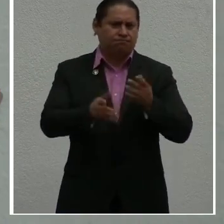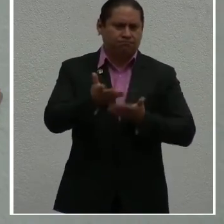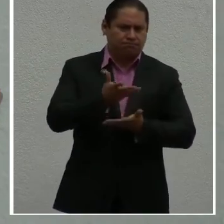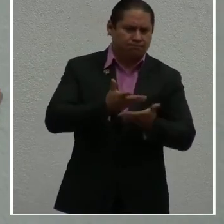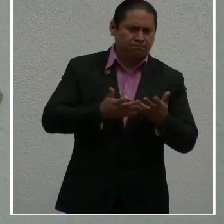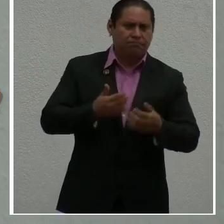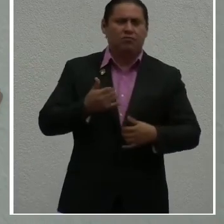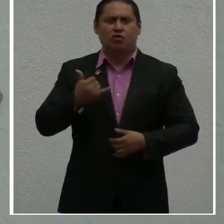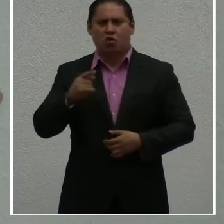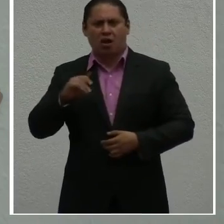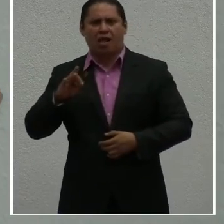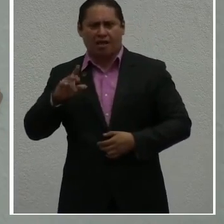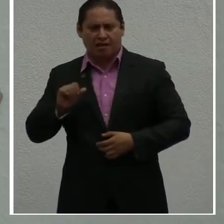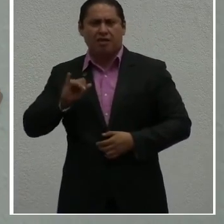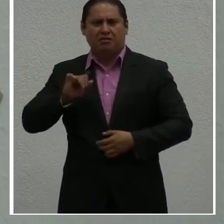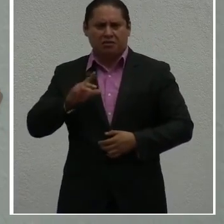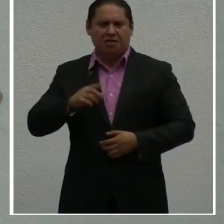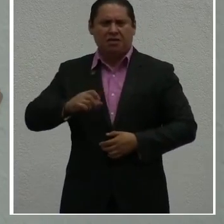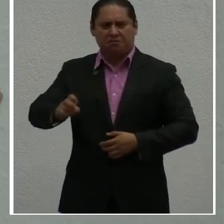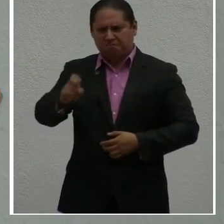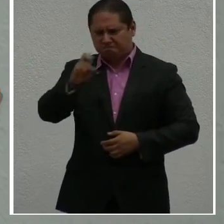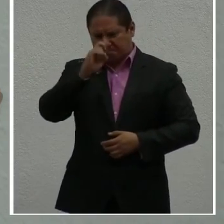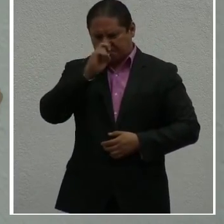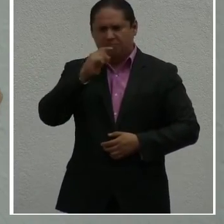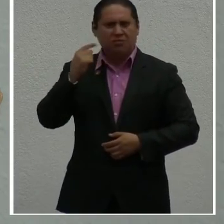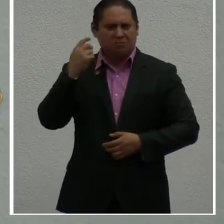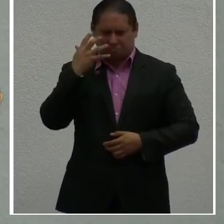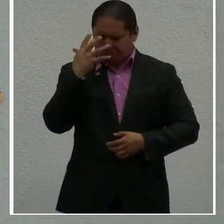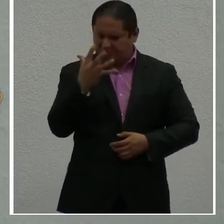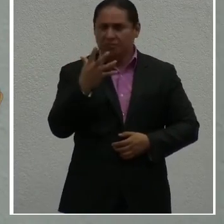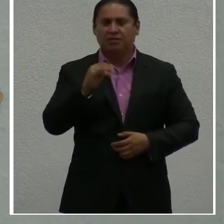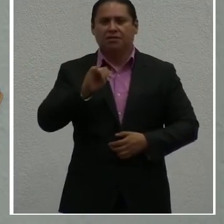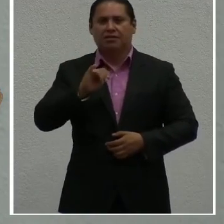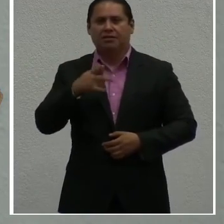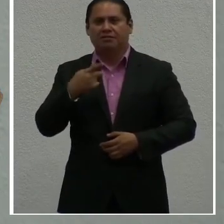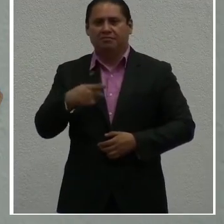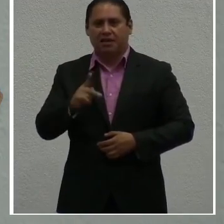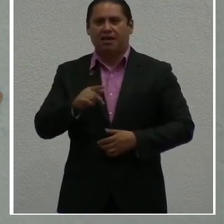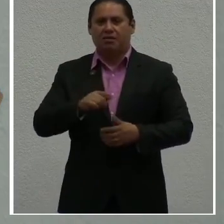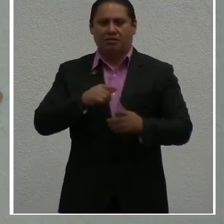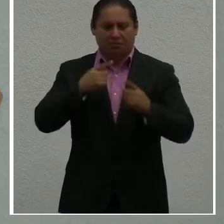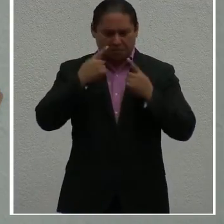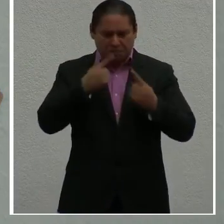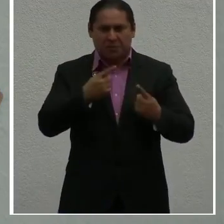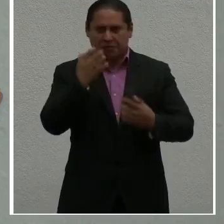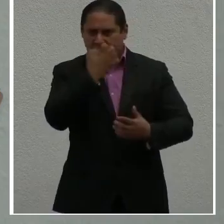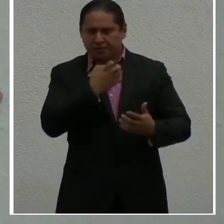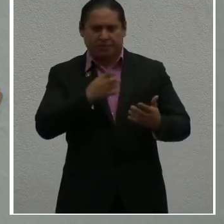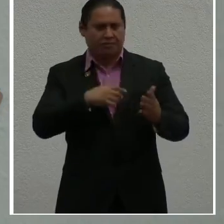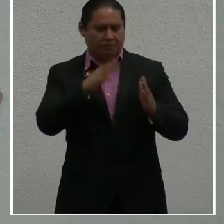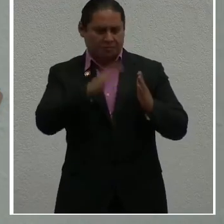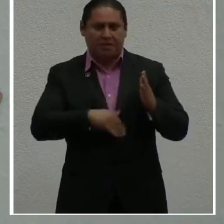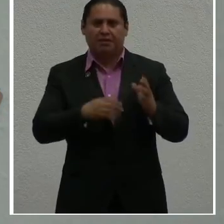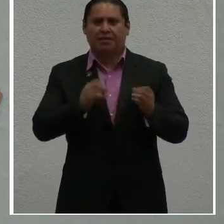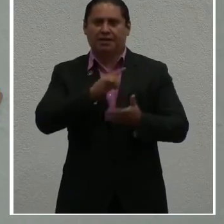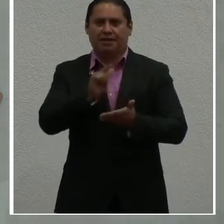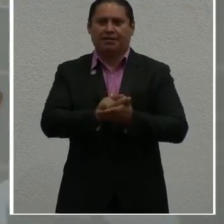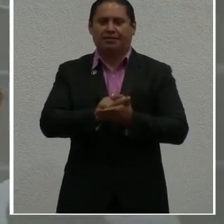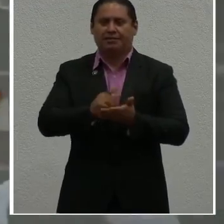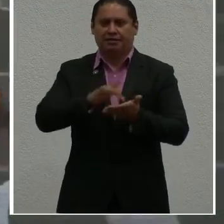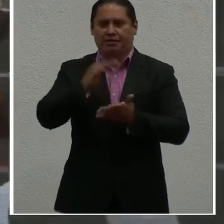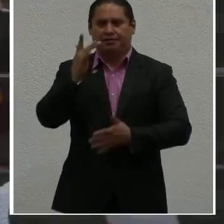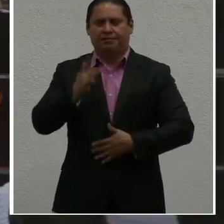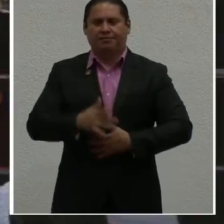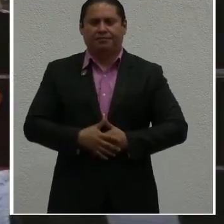el carácter fuerte, sí, pero hay que checar las leyes. A eso los invito. Es cuanto, presidenta.